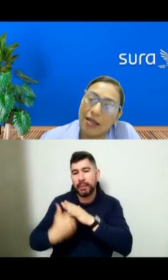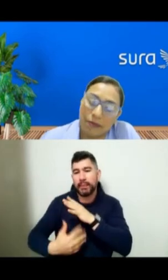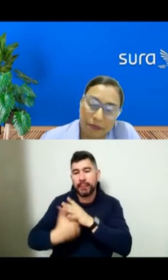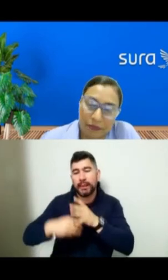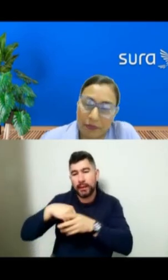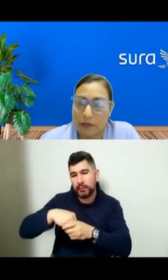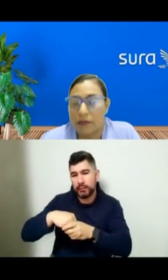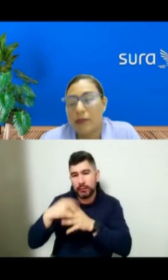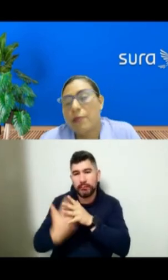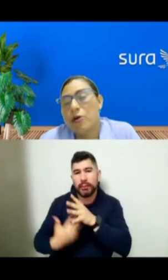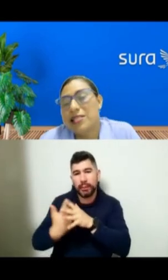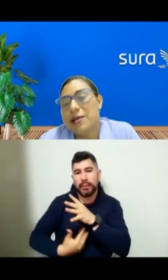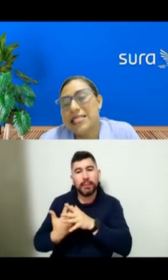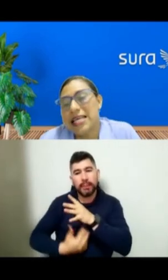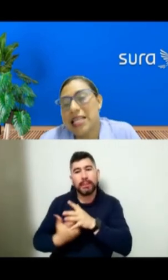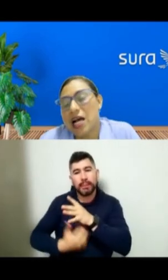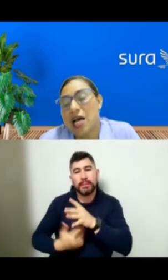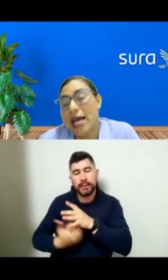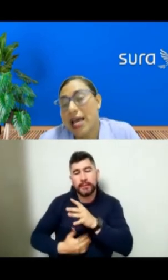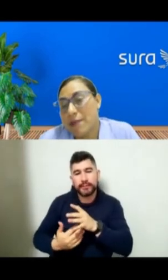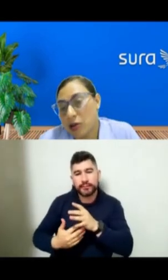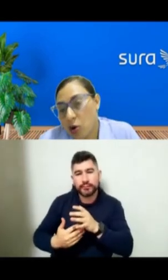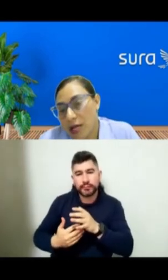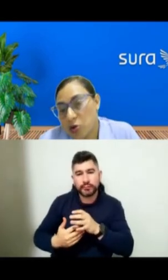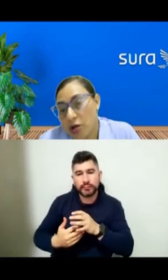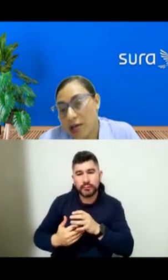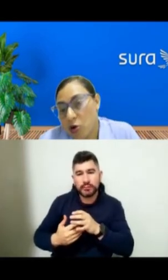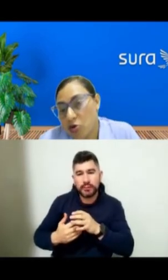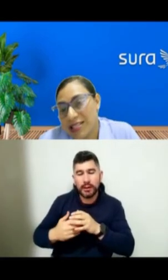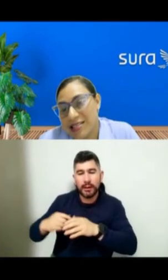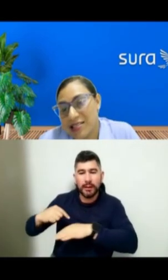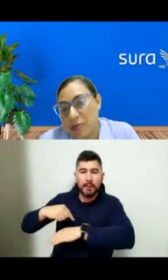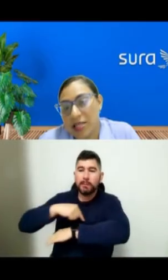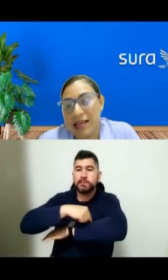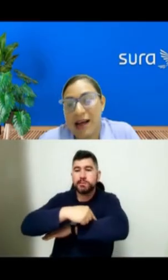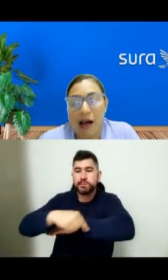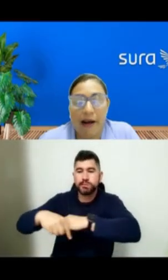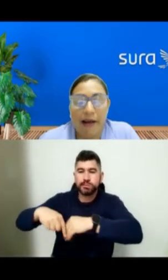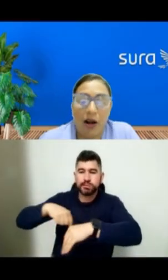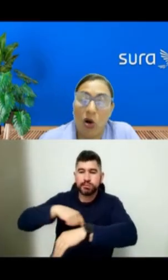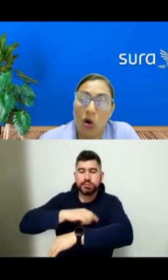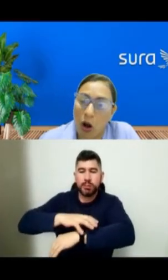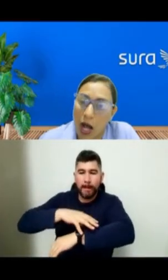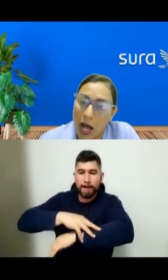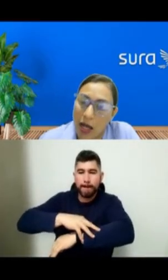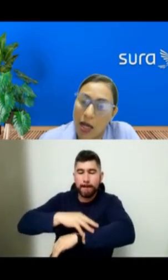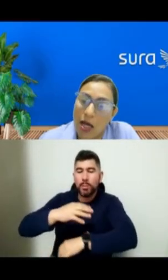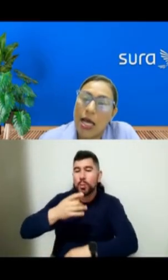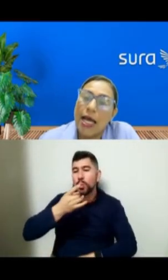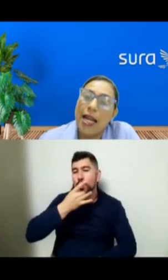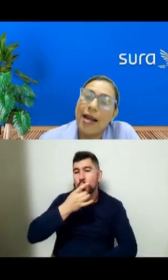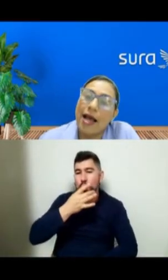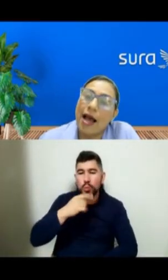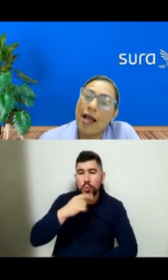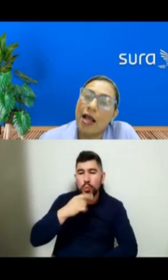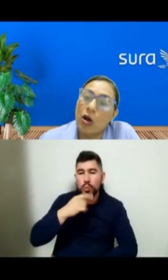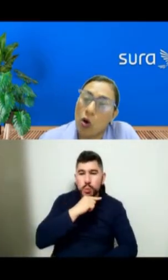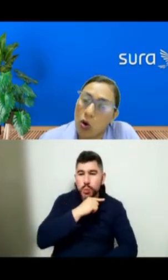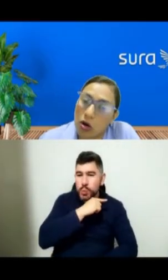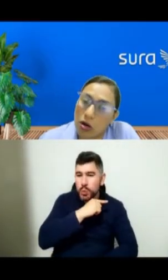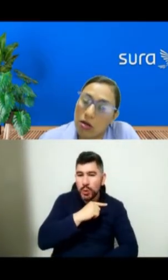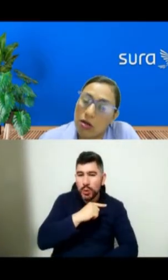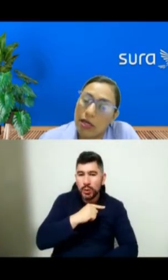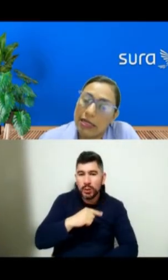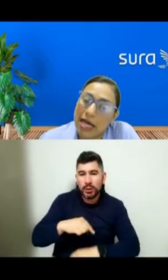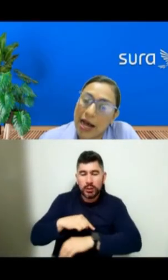hemorragia interna? Porque se presentan hematomas o equimosis, es decir, se pone esta área roja, el área,